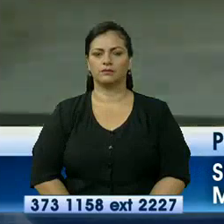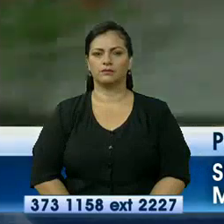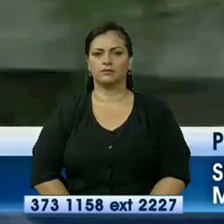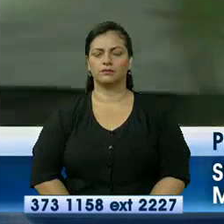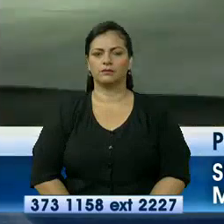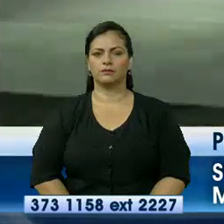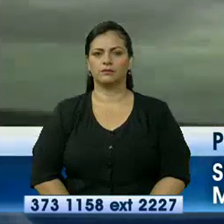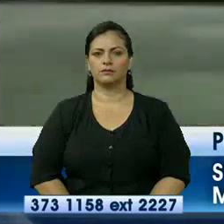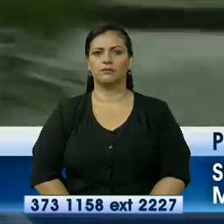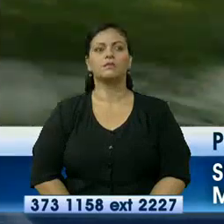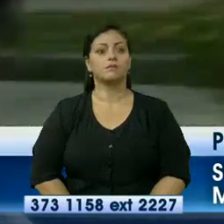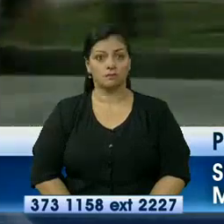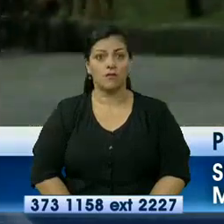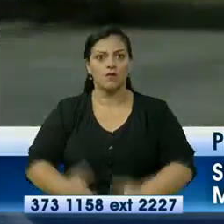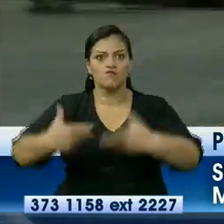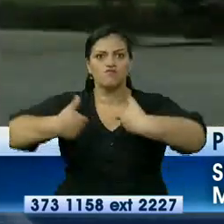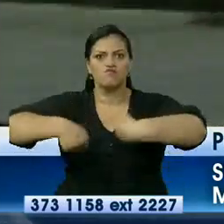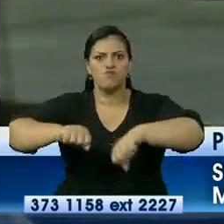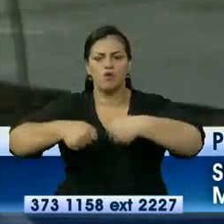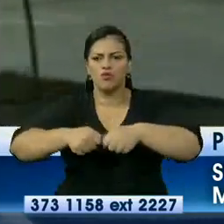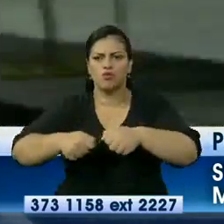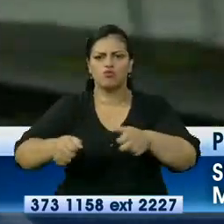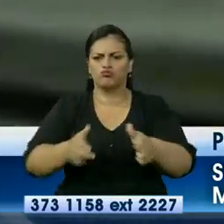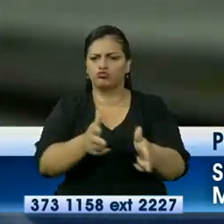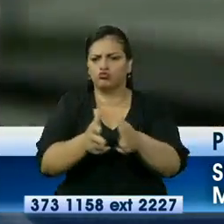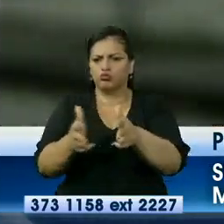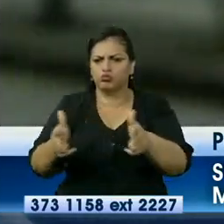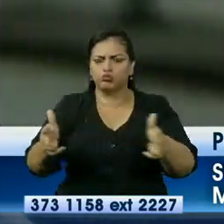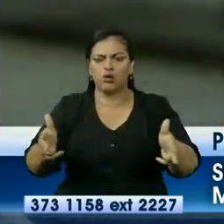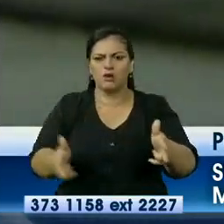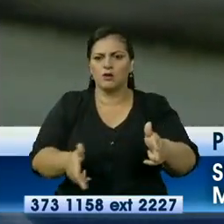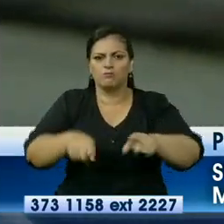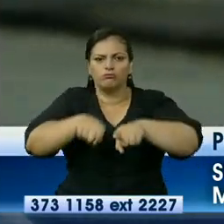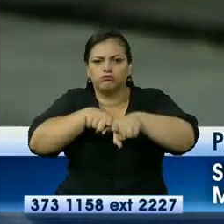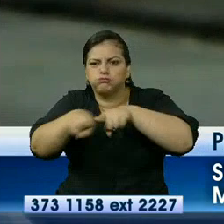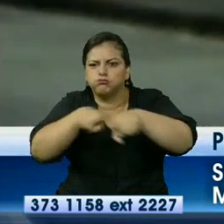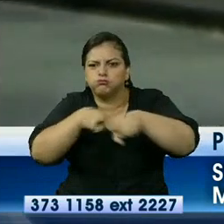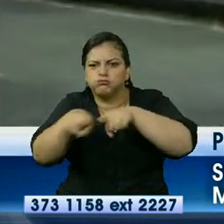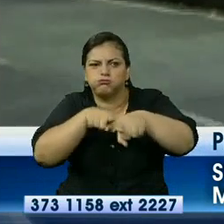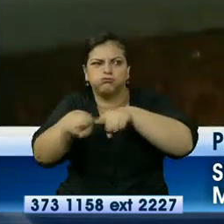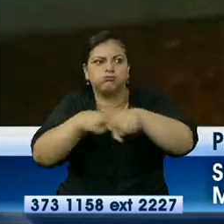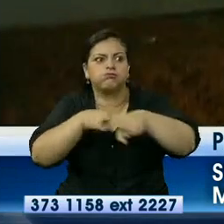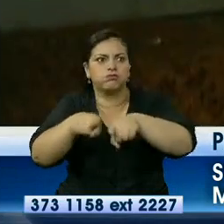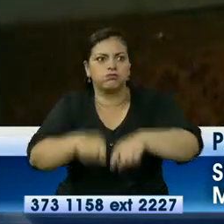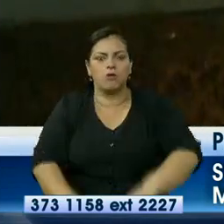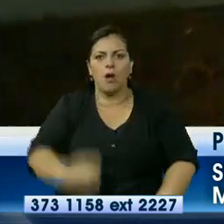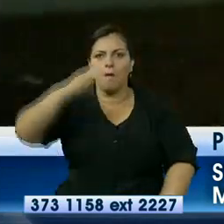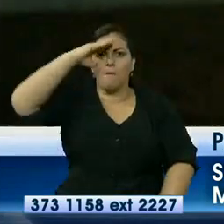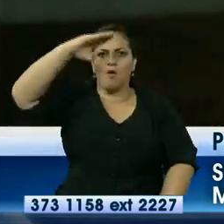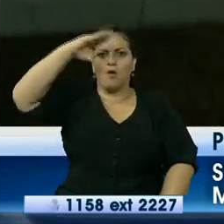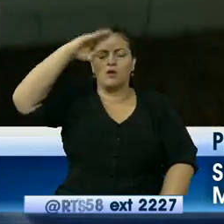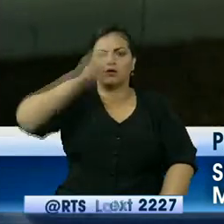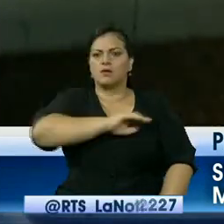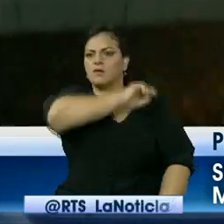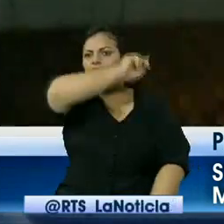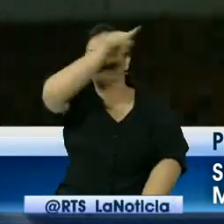Llegaron para competir entre ellos, pero terminaron huyendo de la policía.